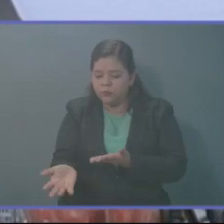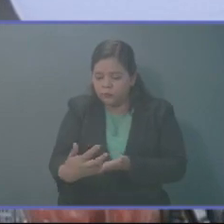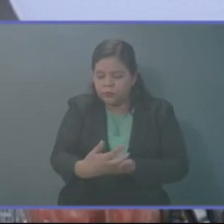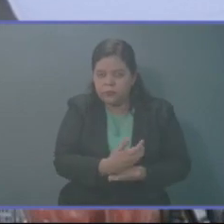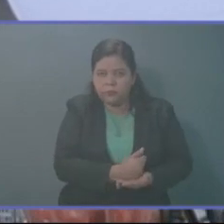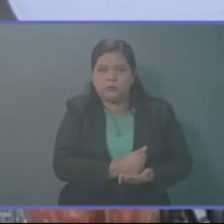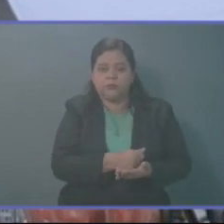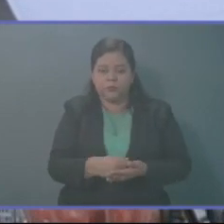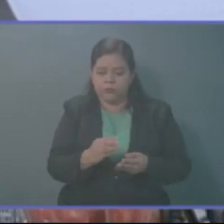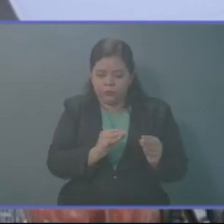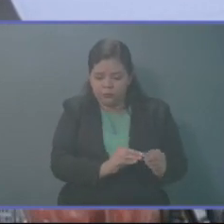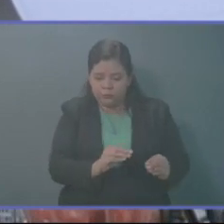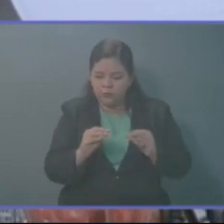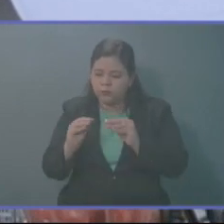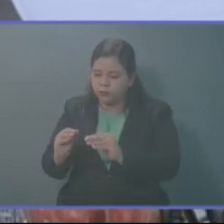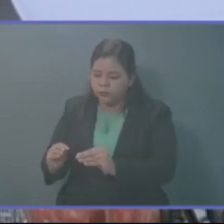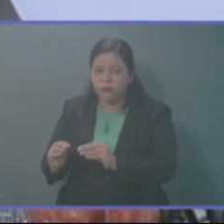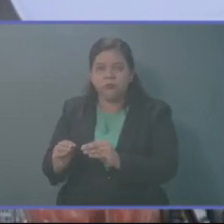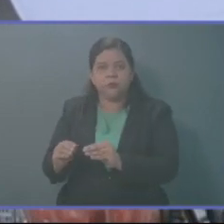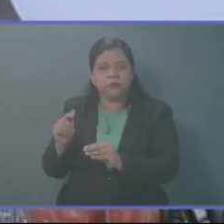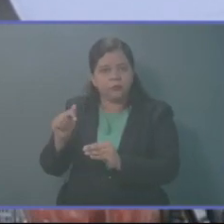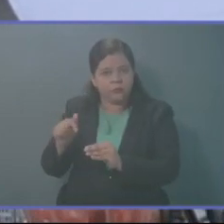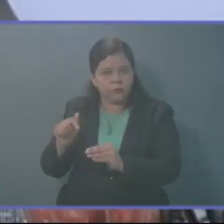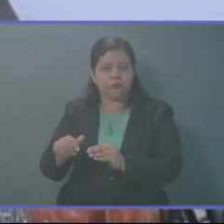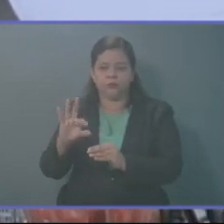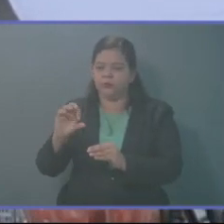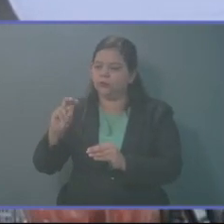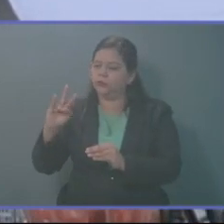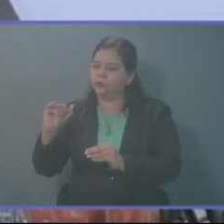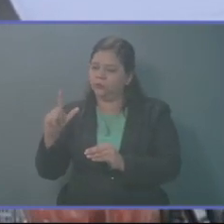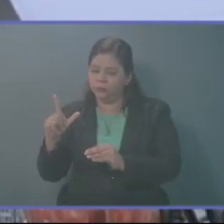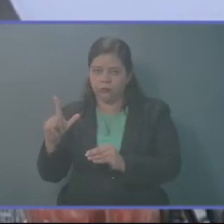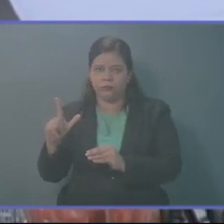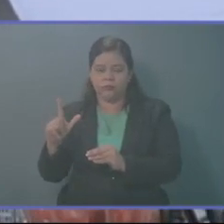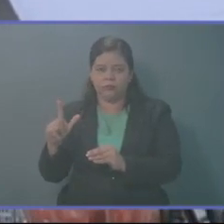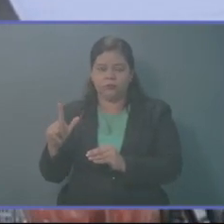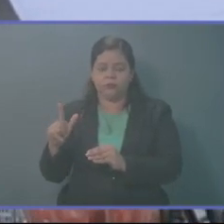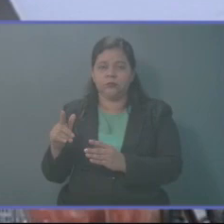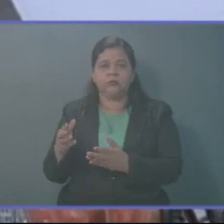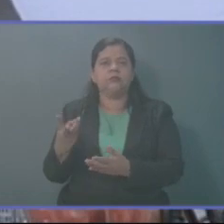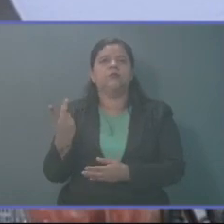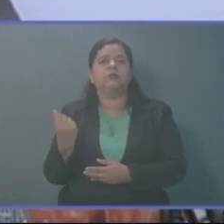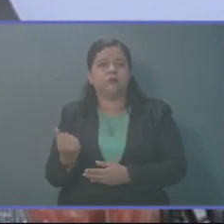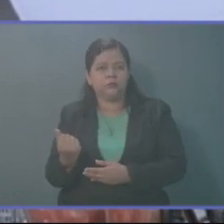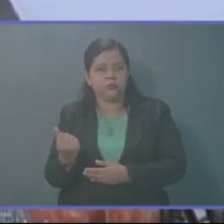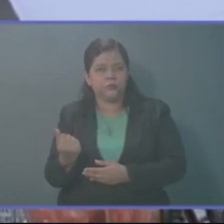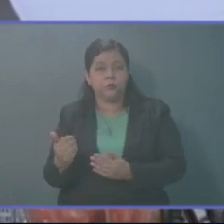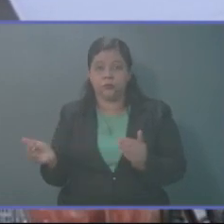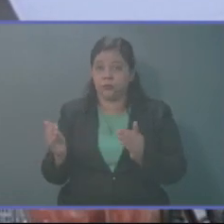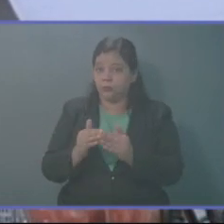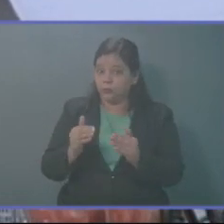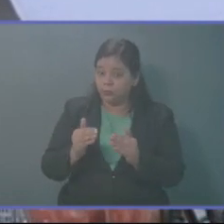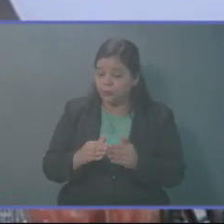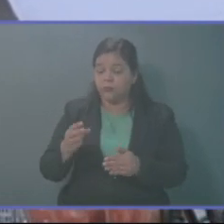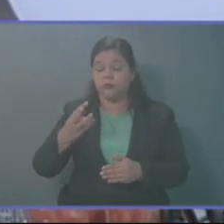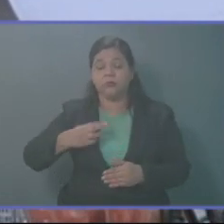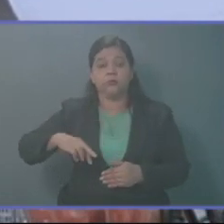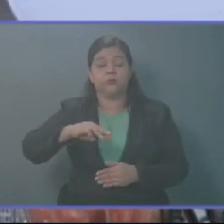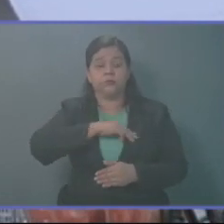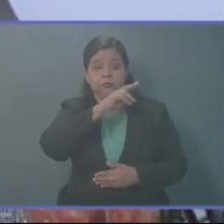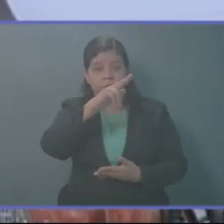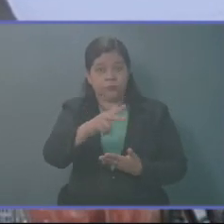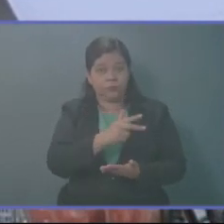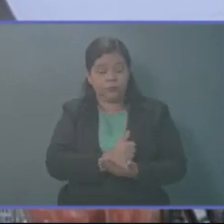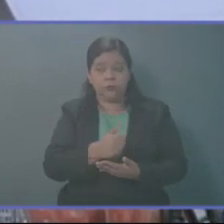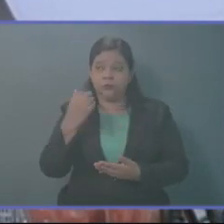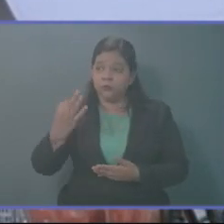se estaría pasando, que va a recoger Fovial y que lo estaría pasando a obras públicas. Y por lo tanto el ministro de Hacienda tiene